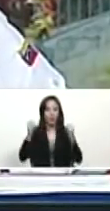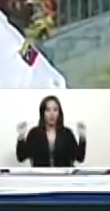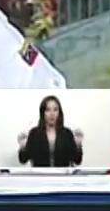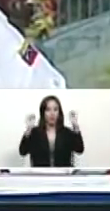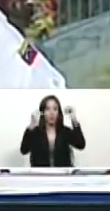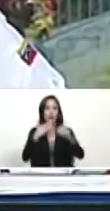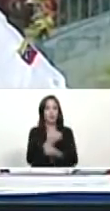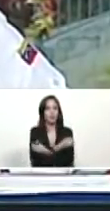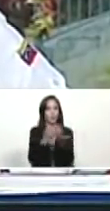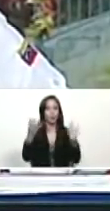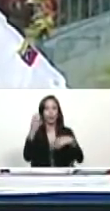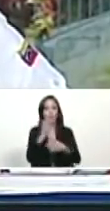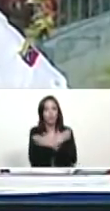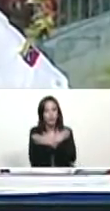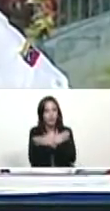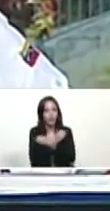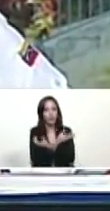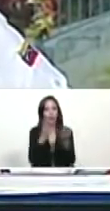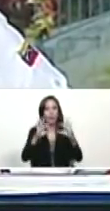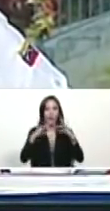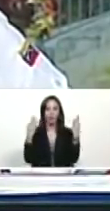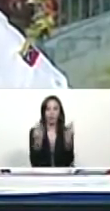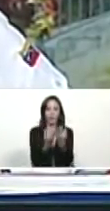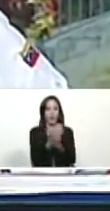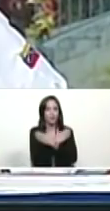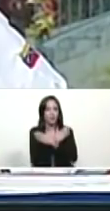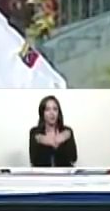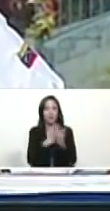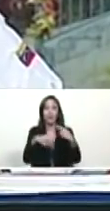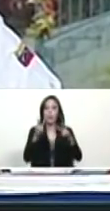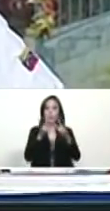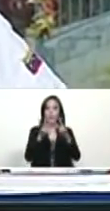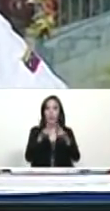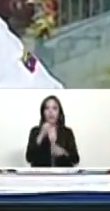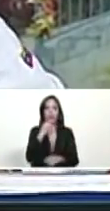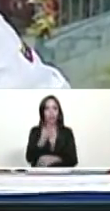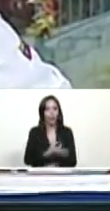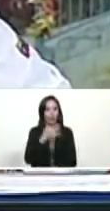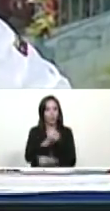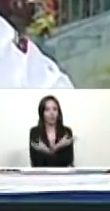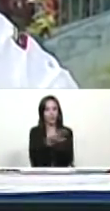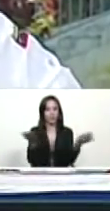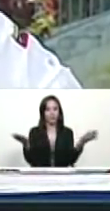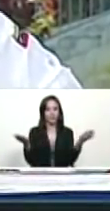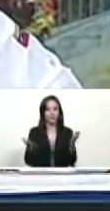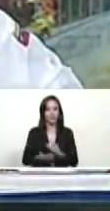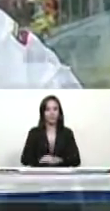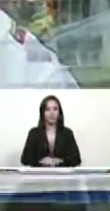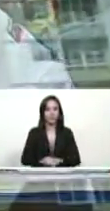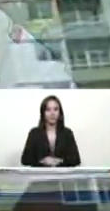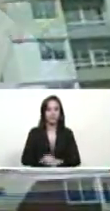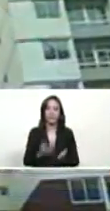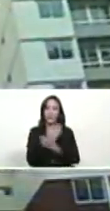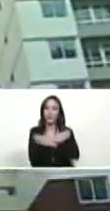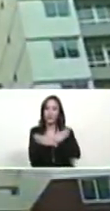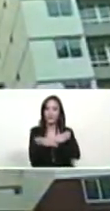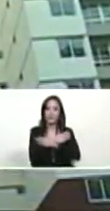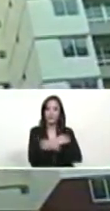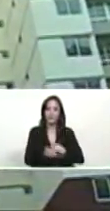Muchas gracias. Felicidades a toda la familia de la gran misión Vivienda Venezuela. ¡Felicidades!